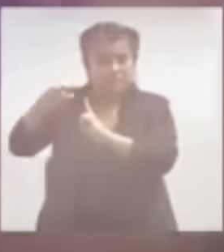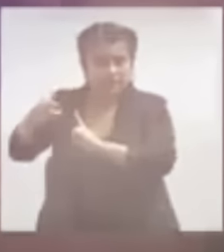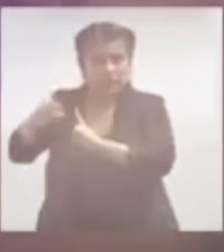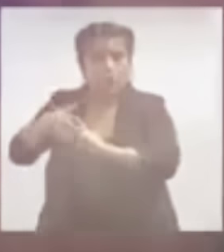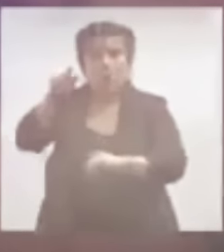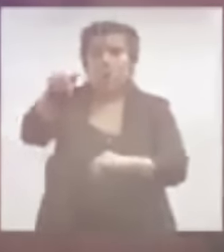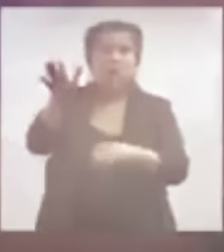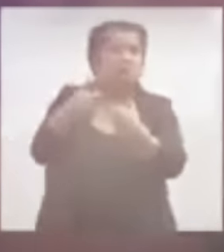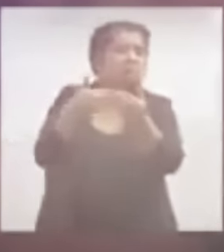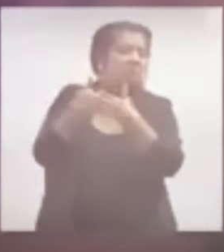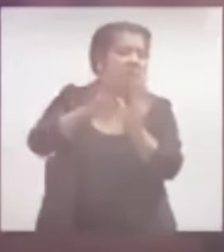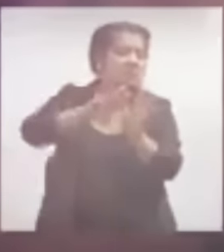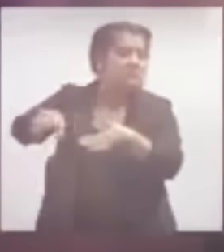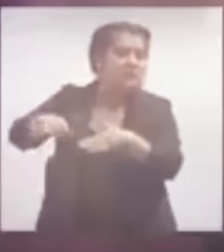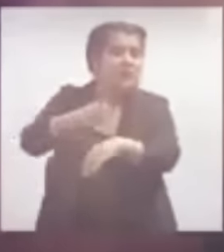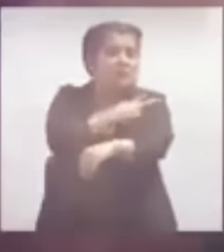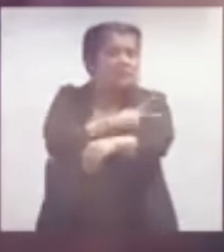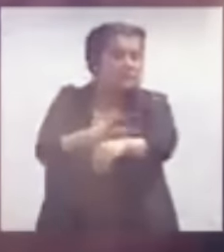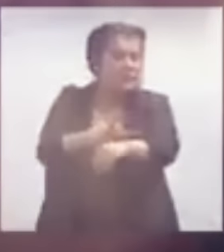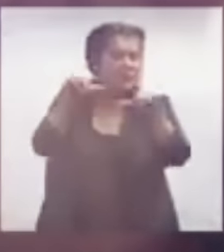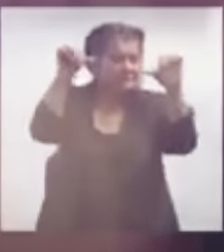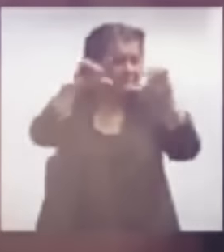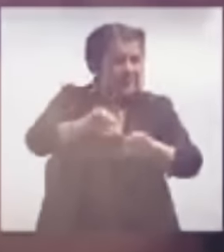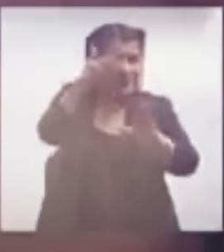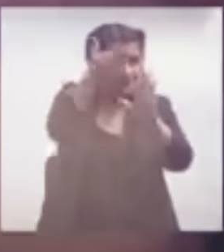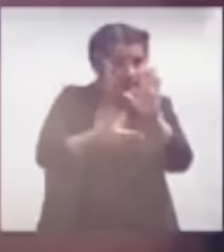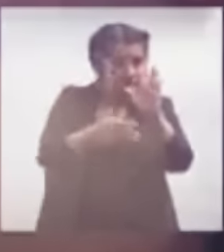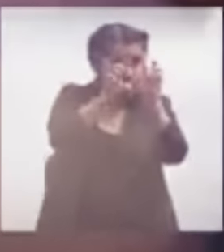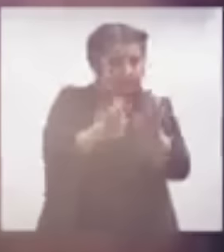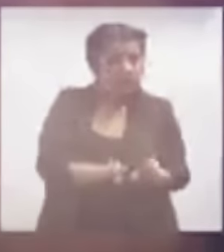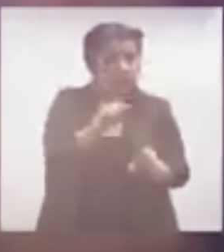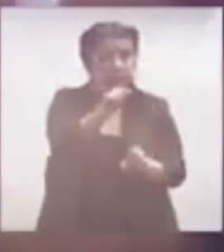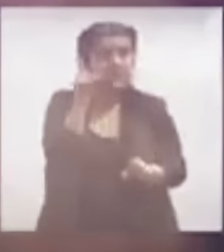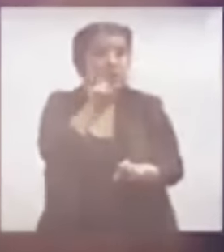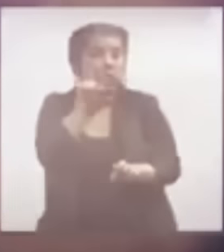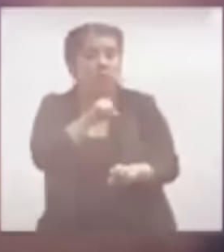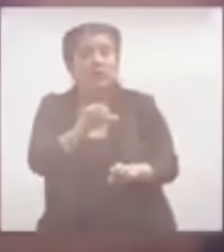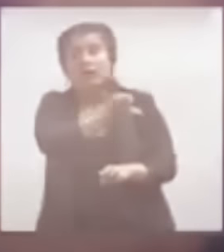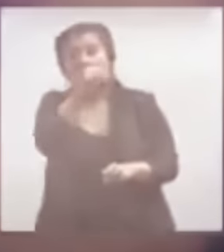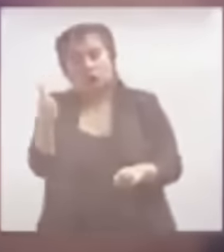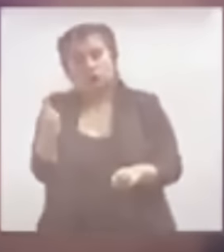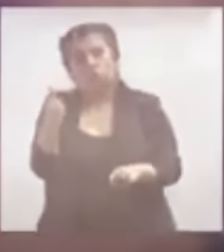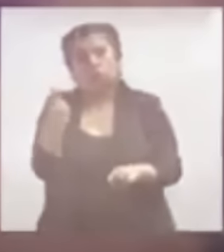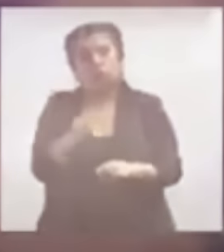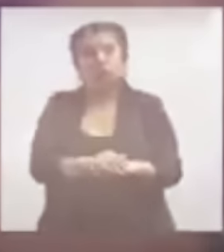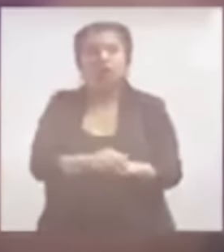le importó el desenlace trágico de esta persona, de este joven y de otros más.